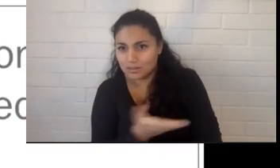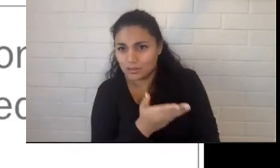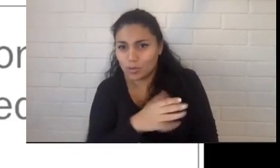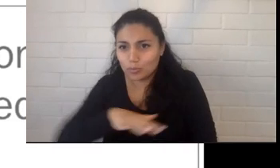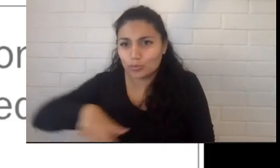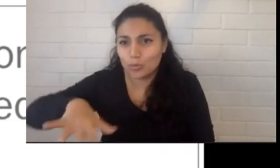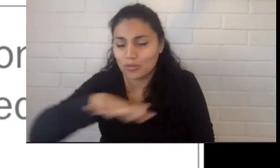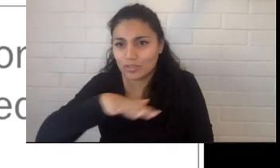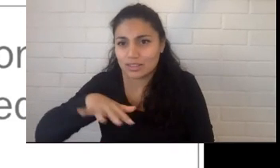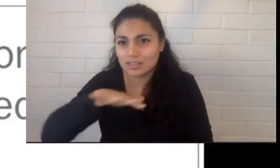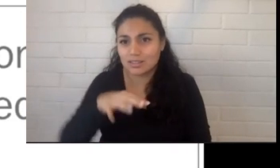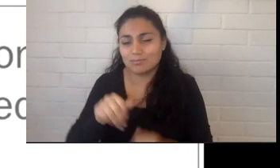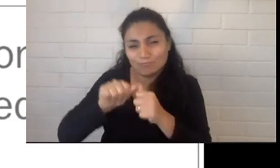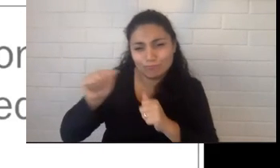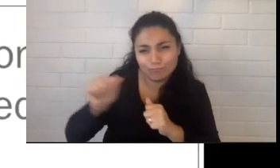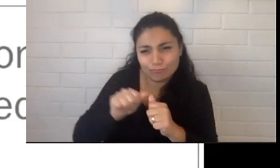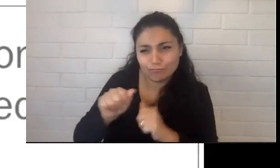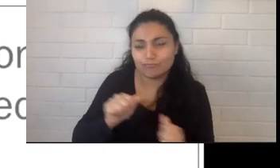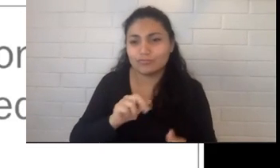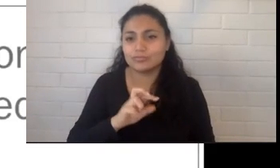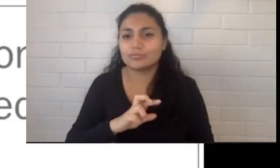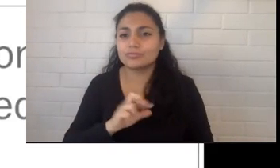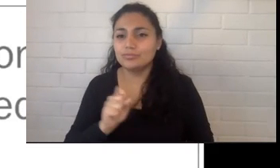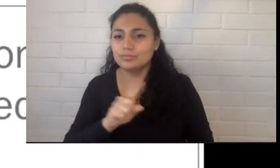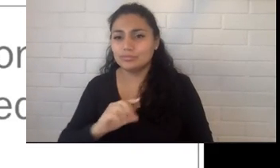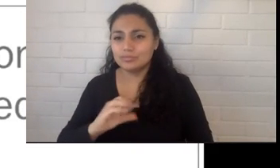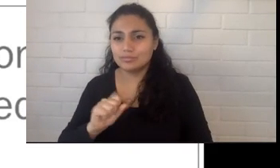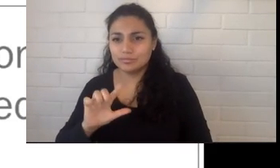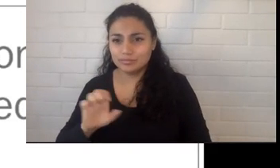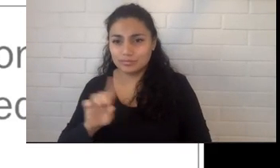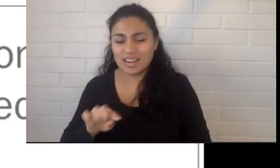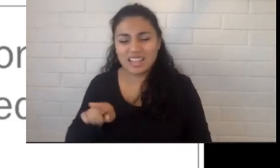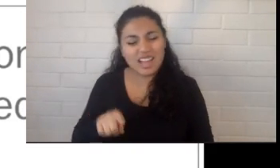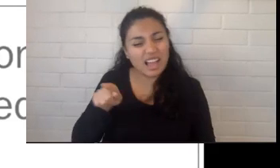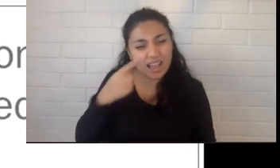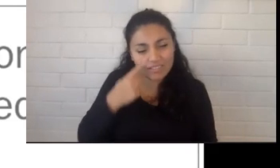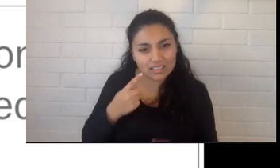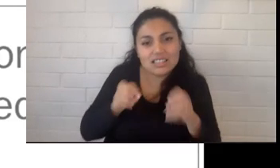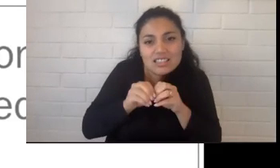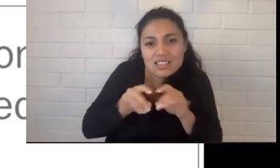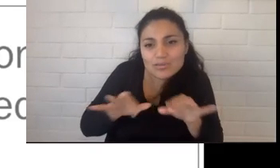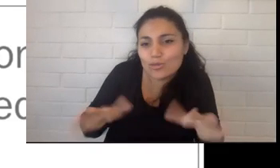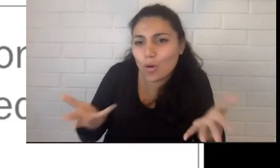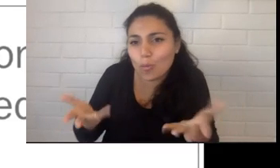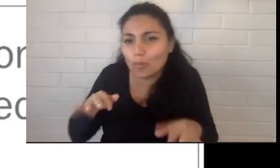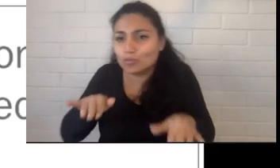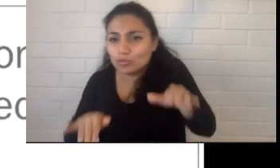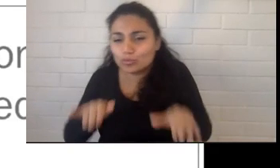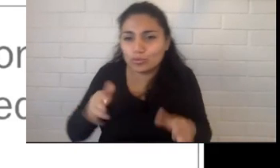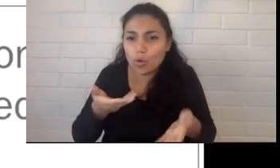determinar cómo pudiese estar distribuida la presión de esta persona que se encuentra en silla de ruedas, por